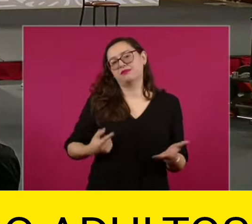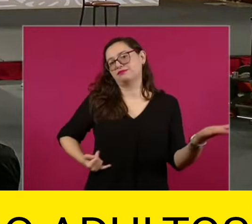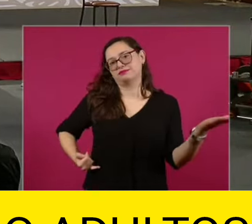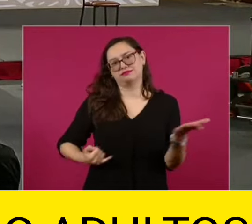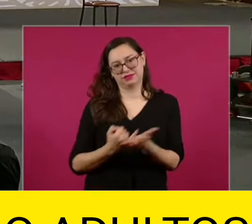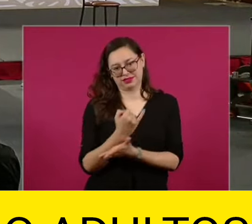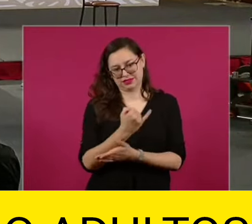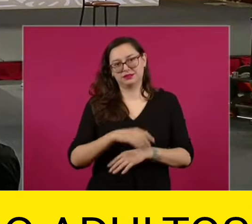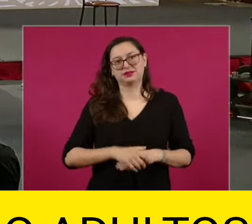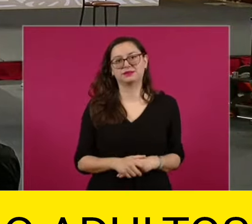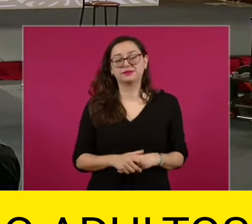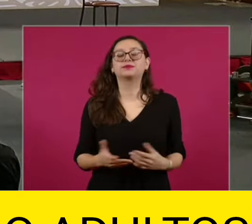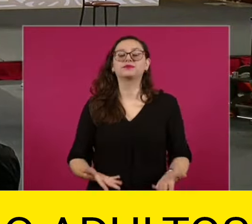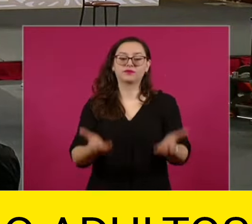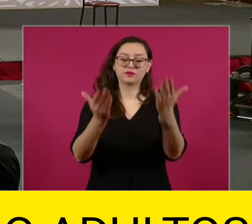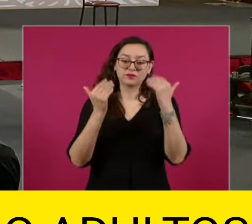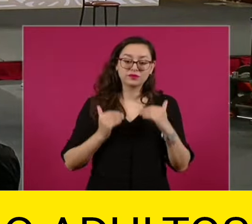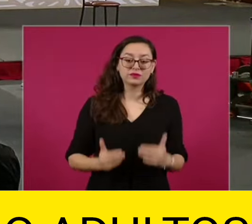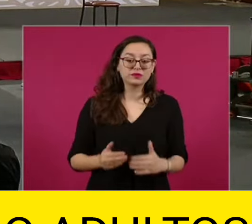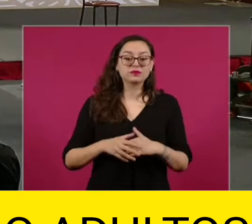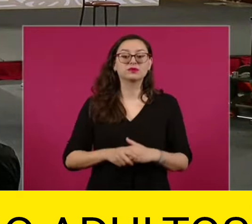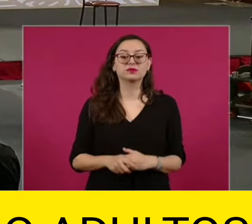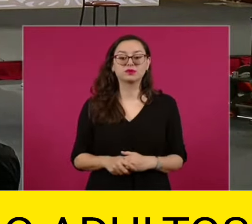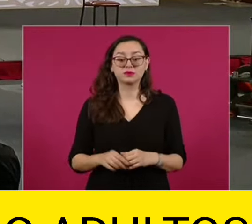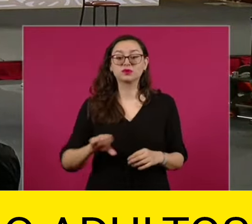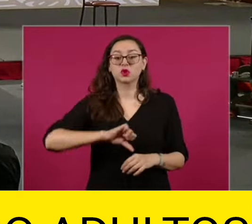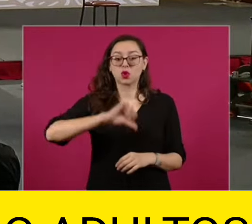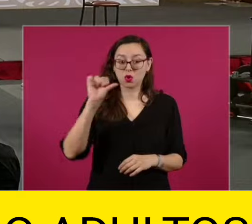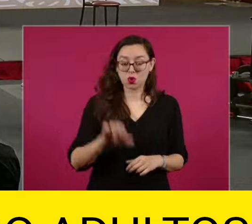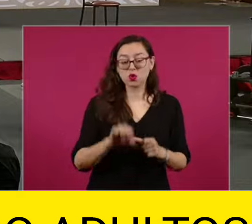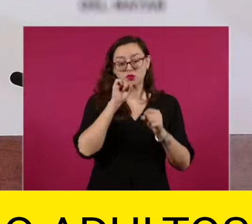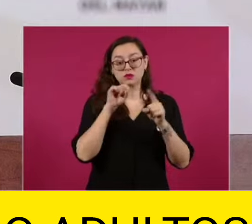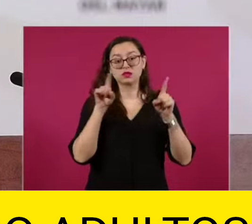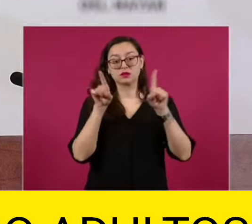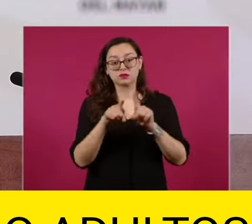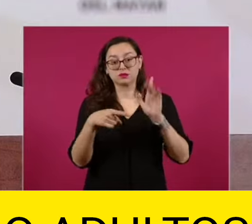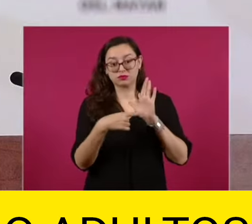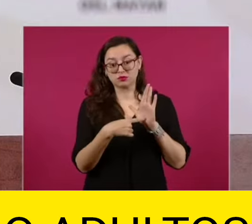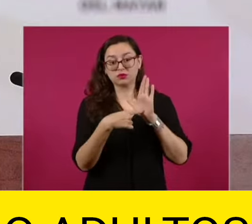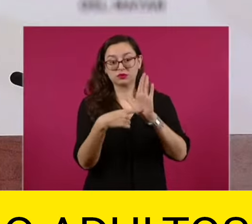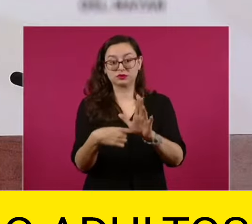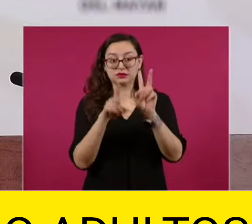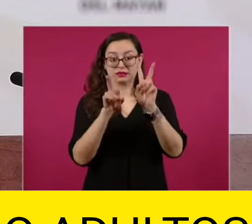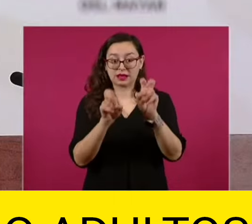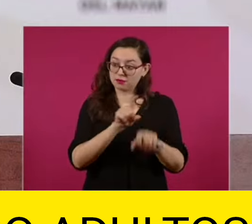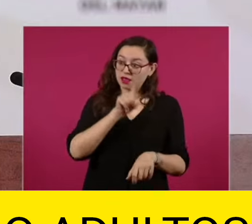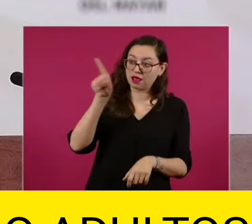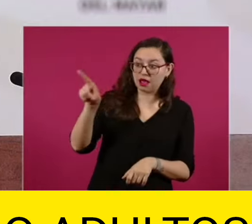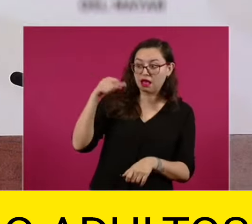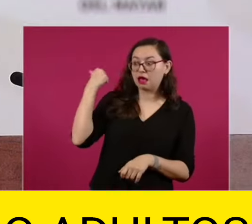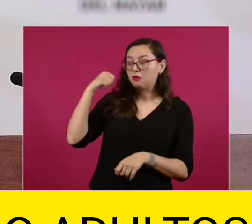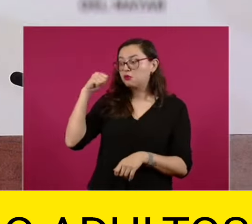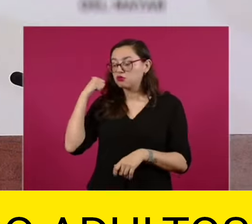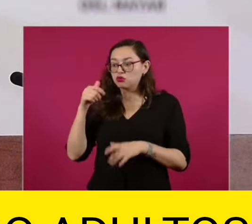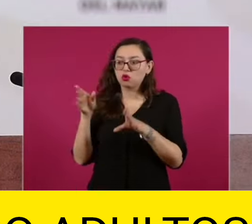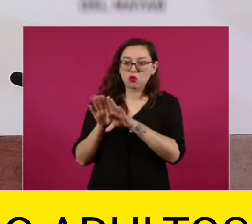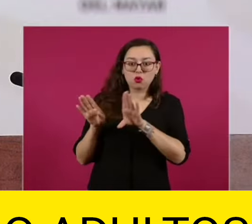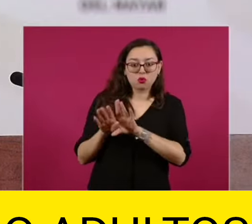el presidente, también el día de hoy vamos a plantear el tema de Acapulco, cómo vamos. Como ustedes